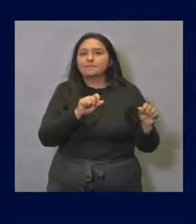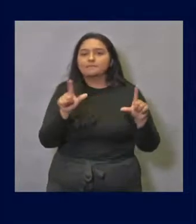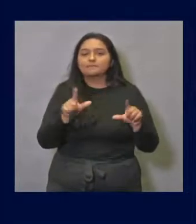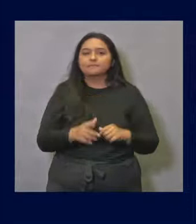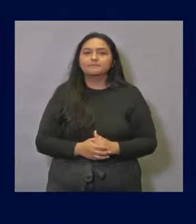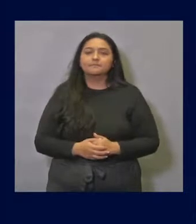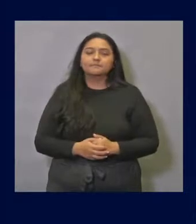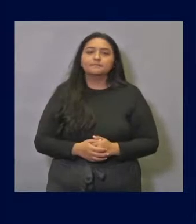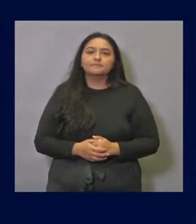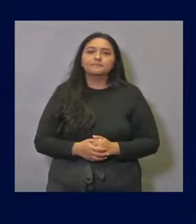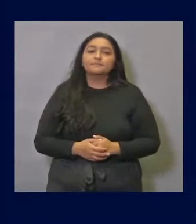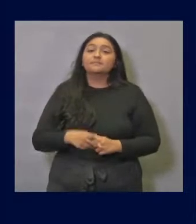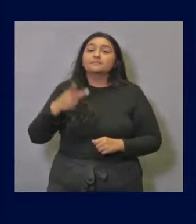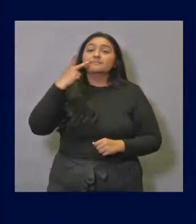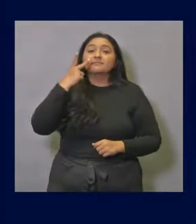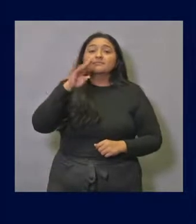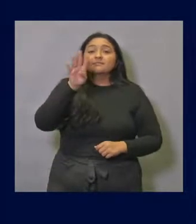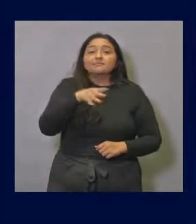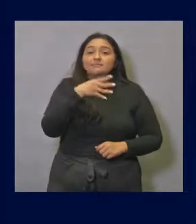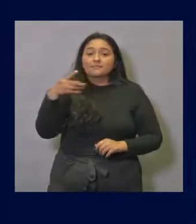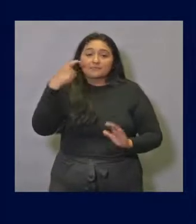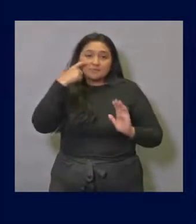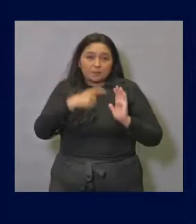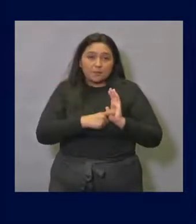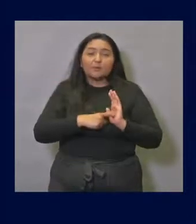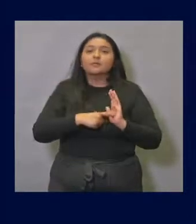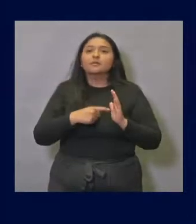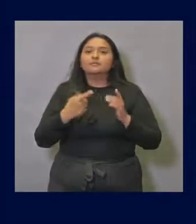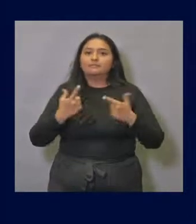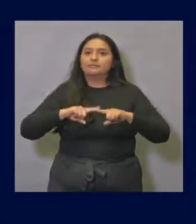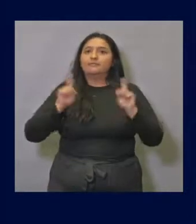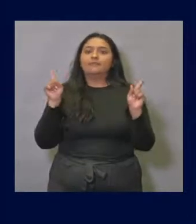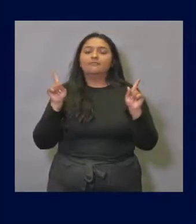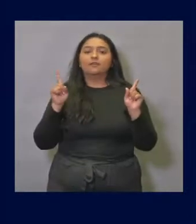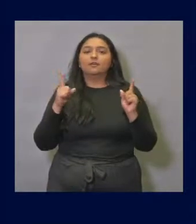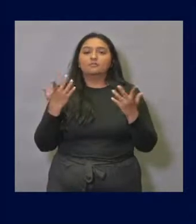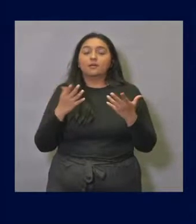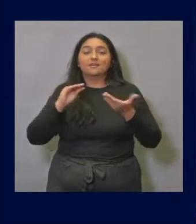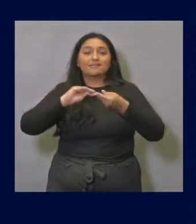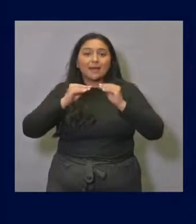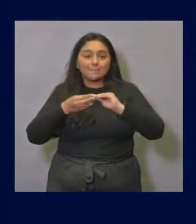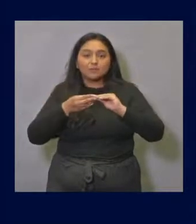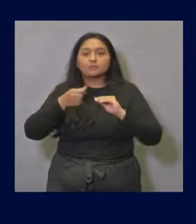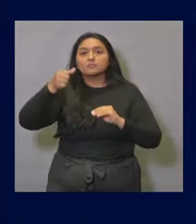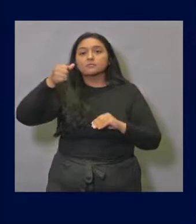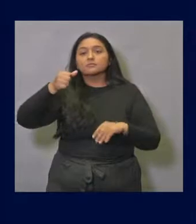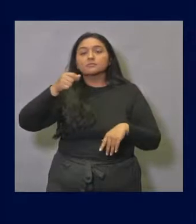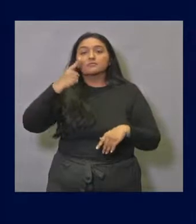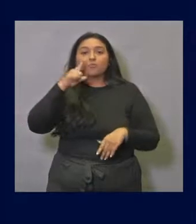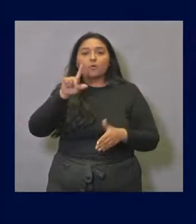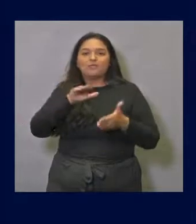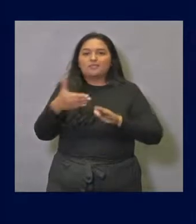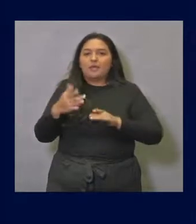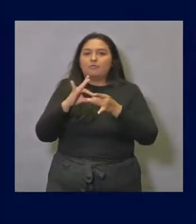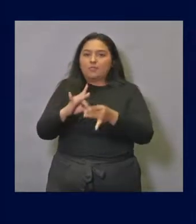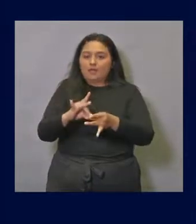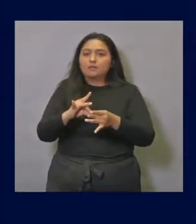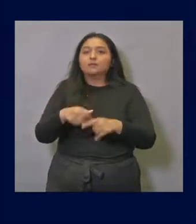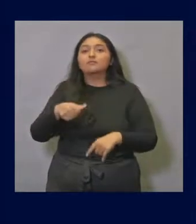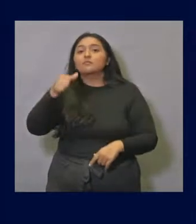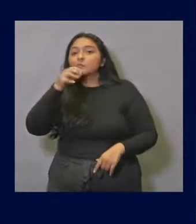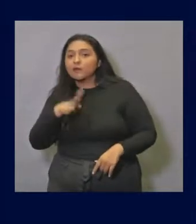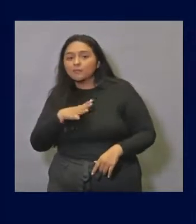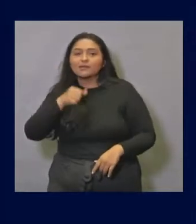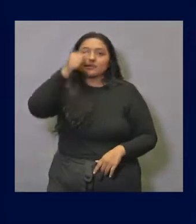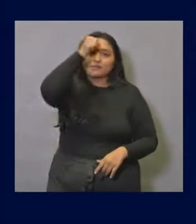En esta tabla podemos ver grandes diferencias en las tasas de mortalidad entre hombres y mujeres en el condado de Los Ángeles